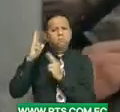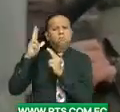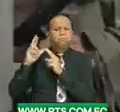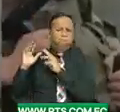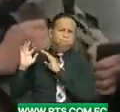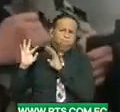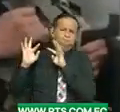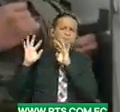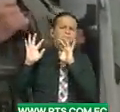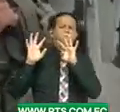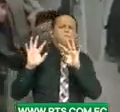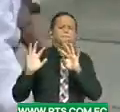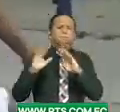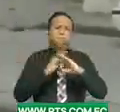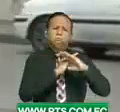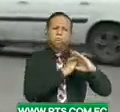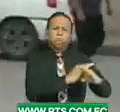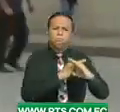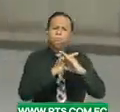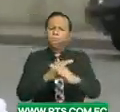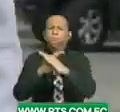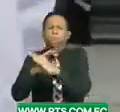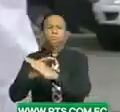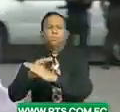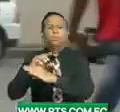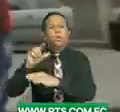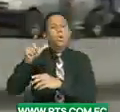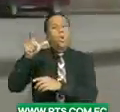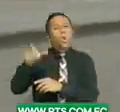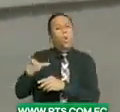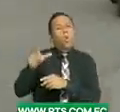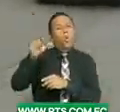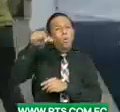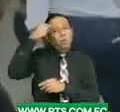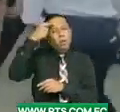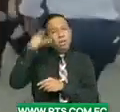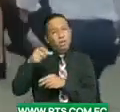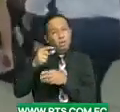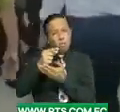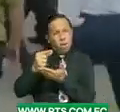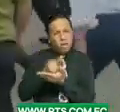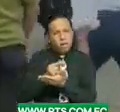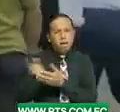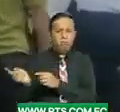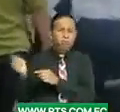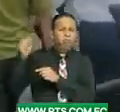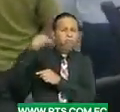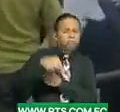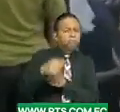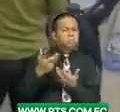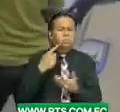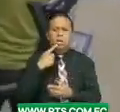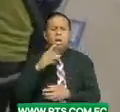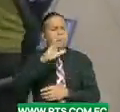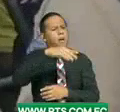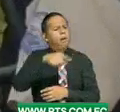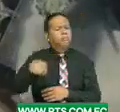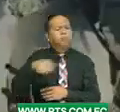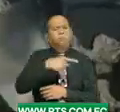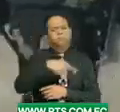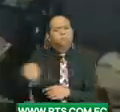presentes. El gobernador del Guayas, Pablo Orsevina, acudió al sitio. Aquí ordenó el desalojo